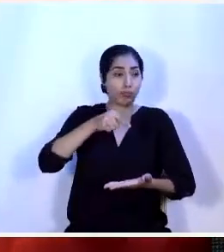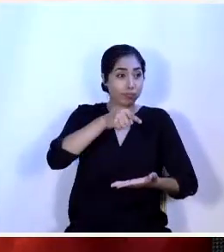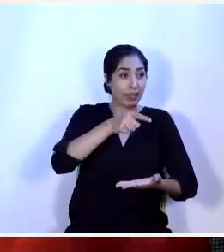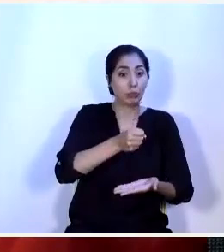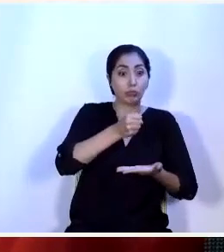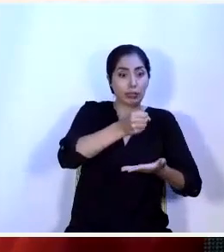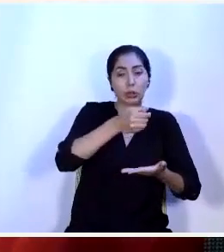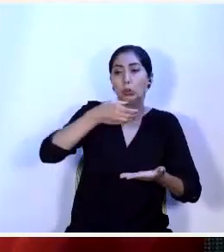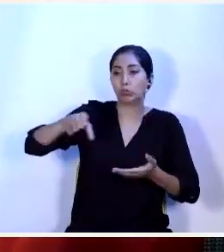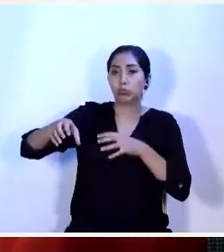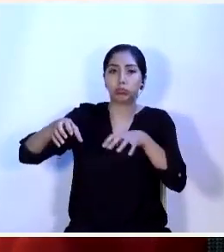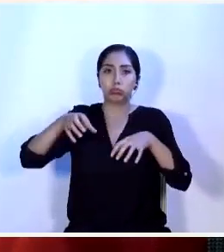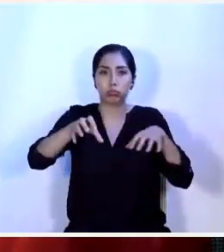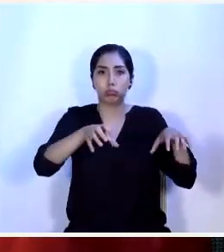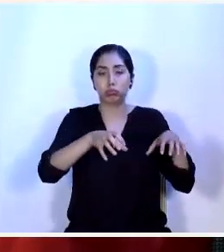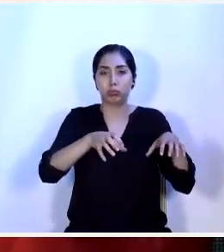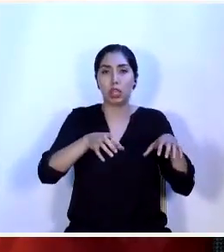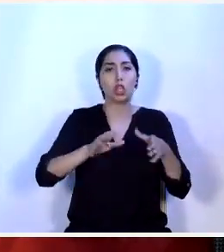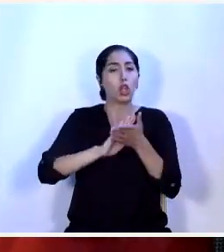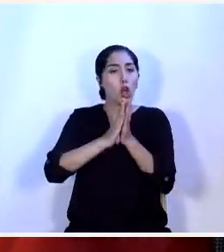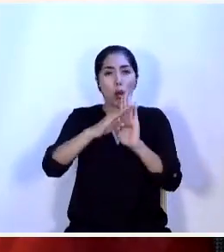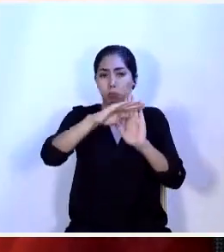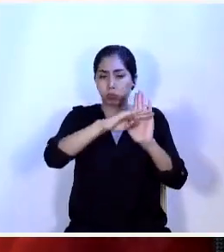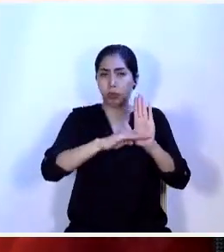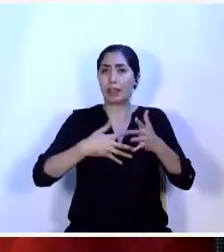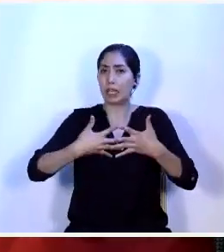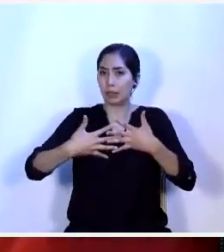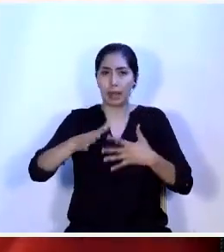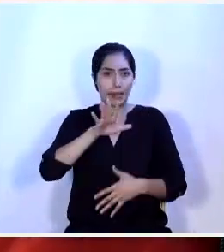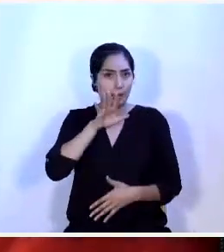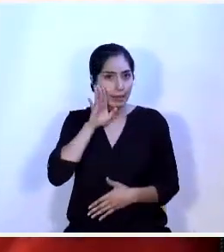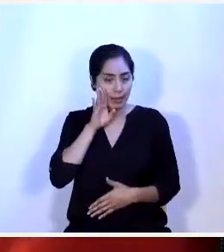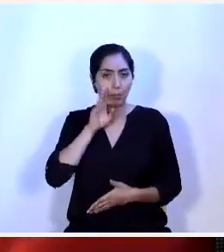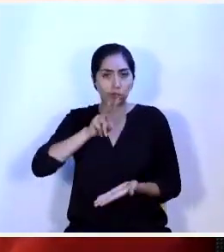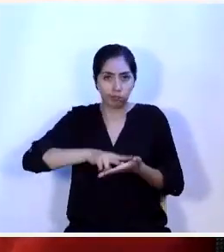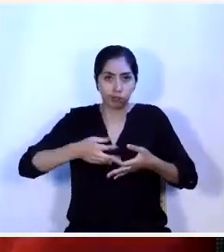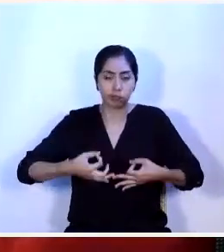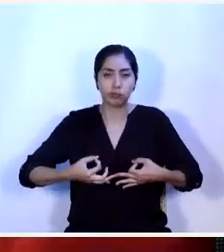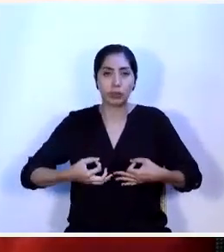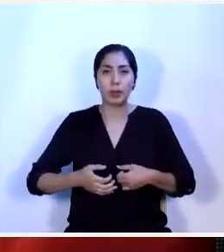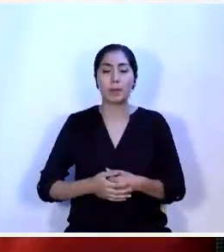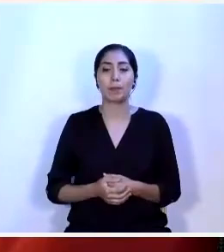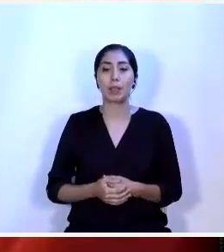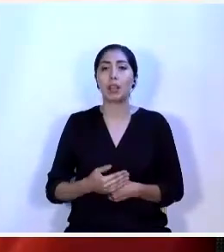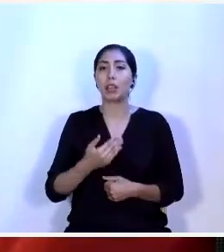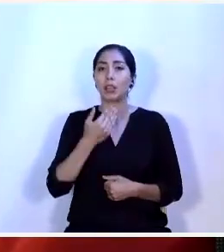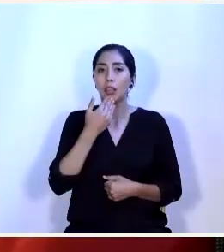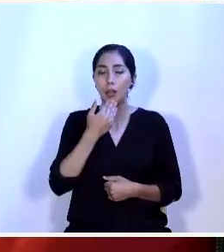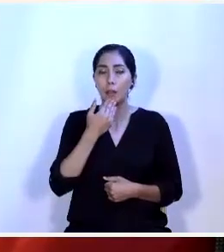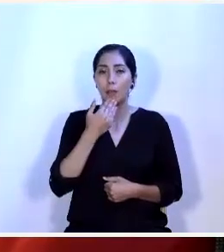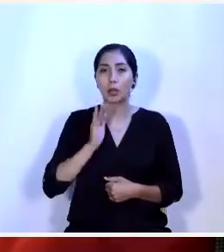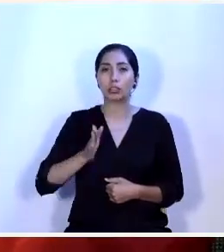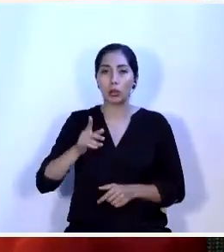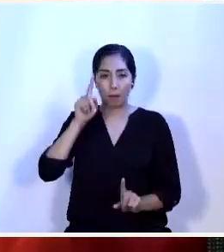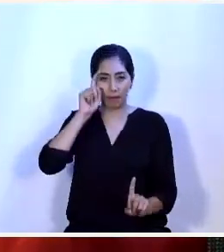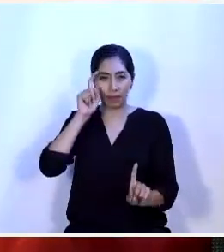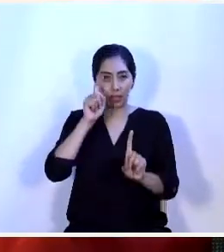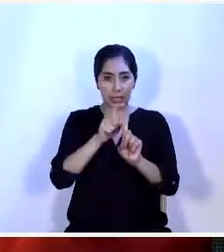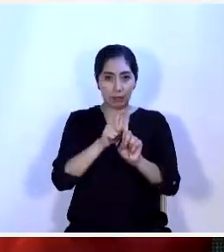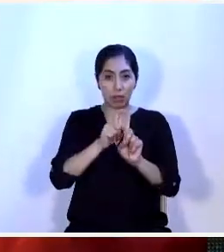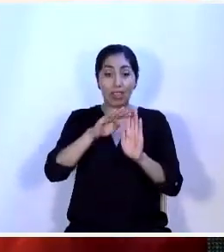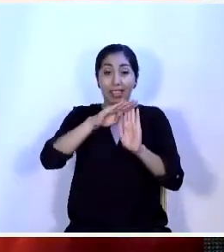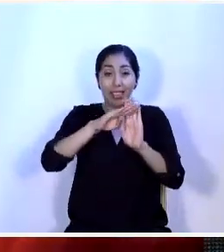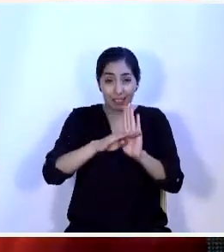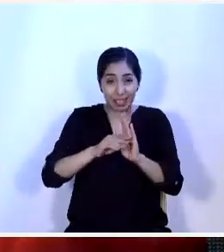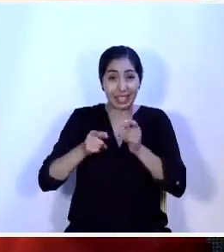los criterios de probidad y transparencia. Y consideramos que la mantención de la meta de este déficit estructural no solo es deseable